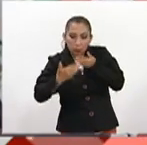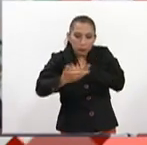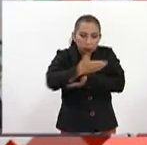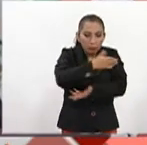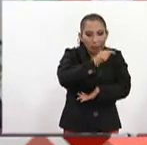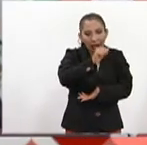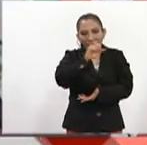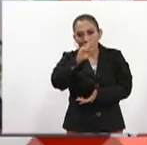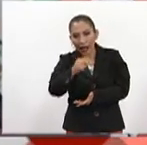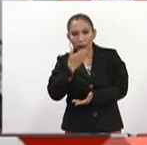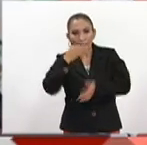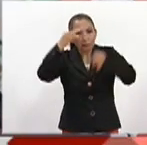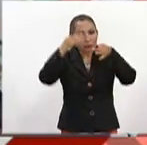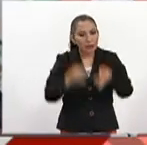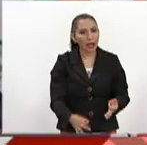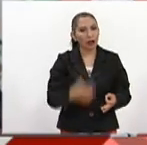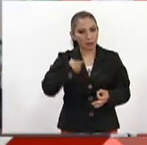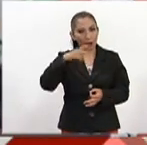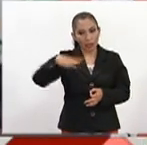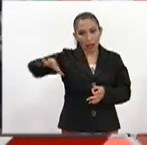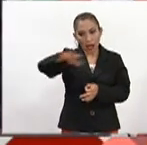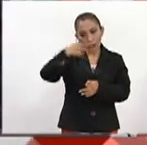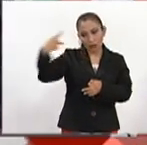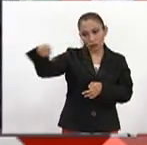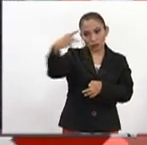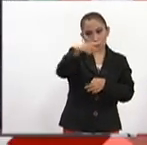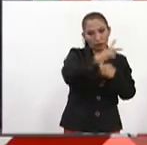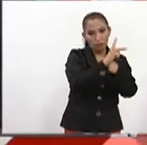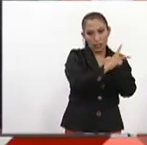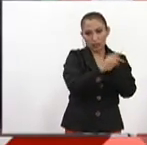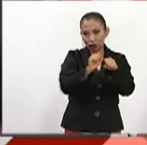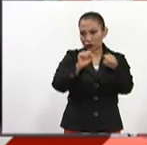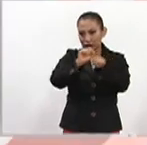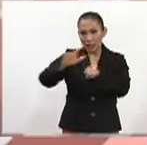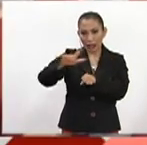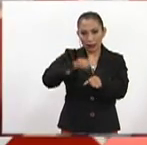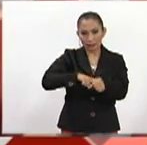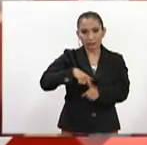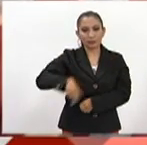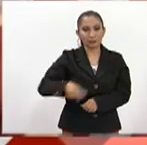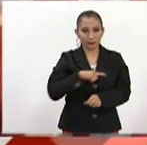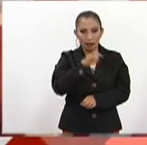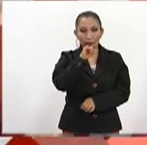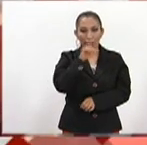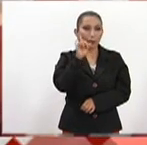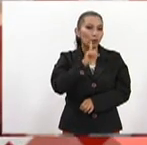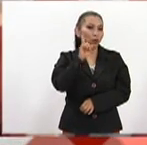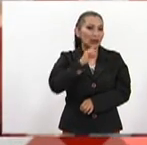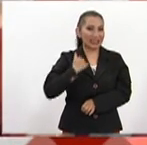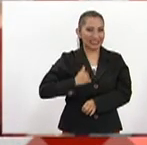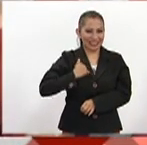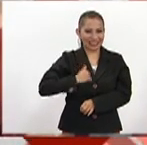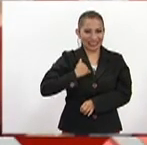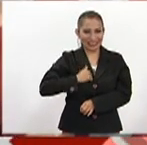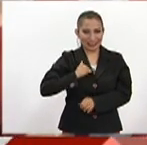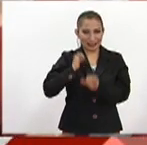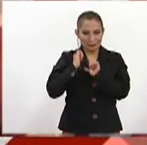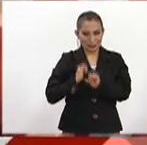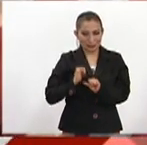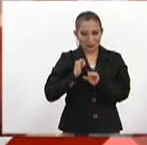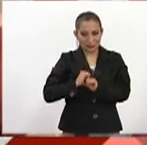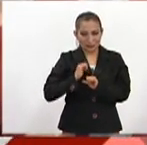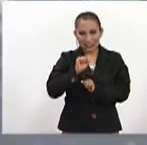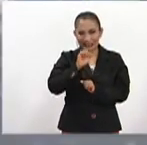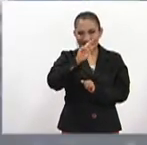NAFTA consistente con la realidad de nuestras economías y sociedades. En su oportunidad, Chrystia Freeland, ministra de